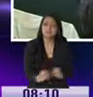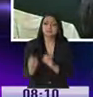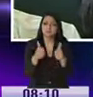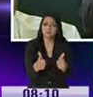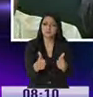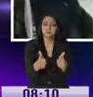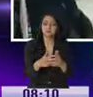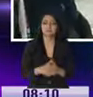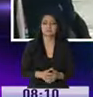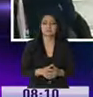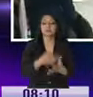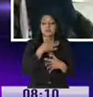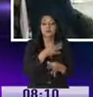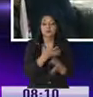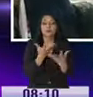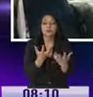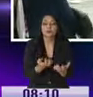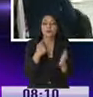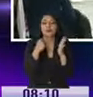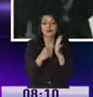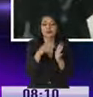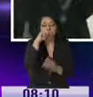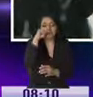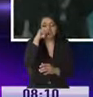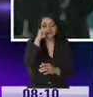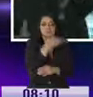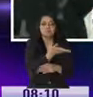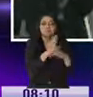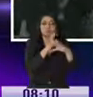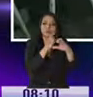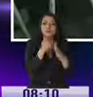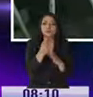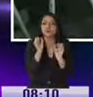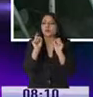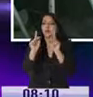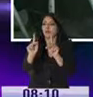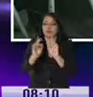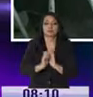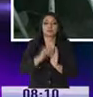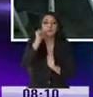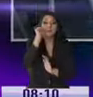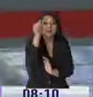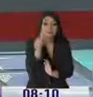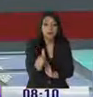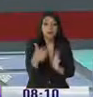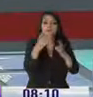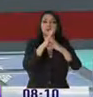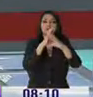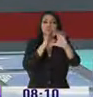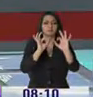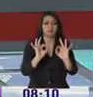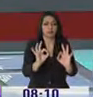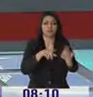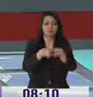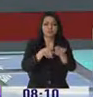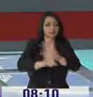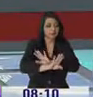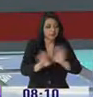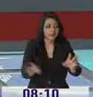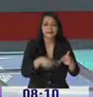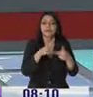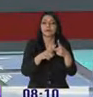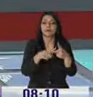nos encantaría escuchar por parte de ustedes que digan, señores, a partir de mañana las unidades ya no van a corretear? Vamos a